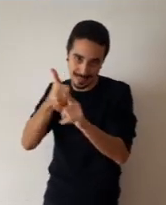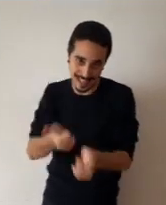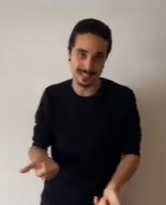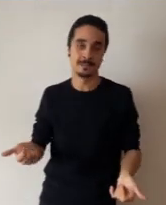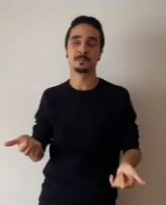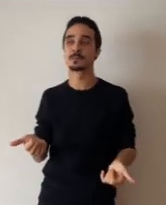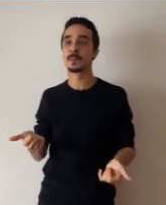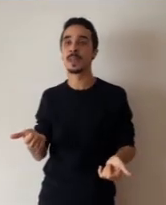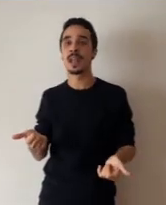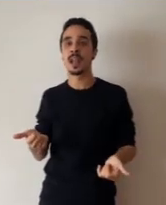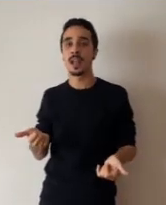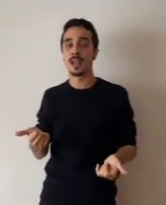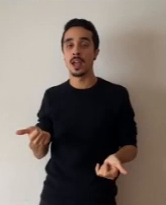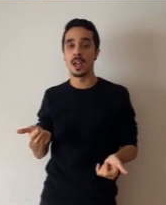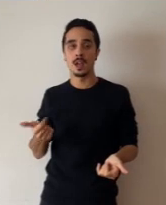edad seguirlos.